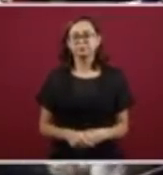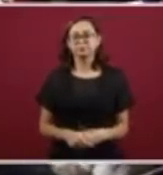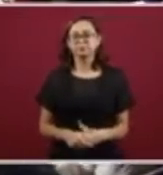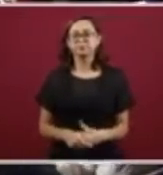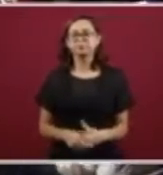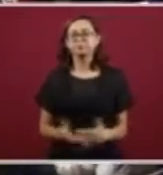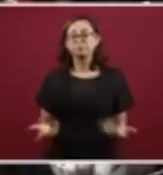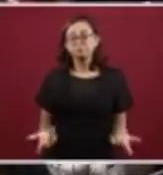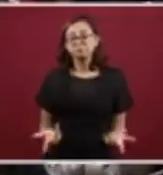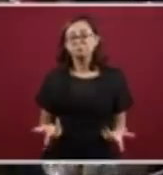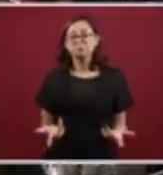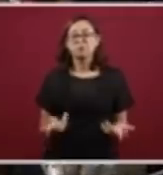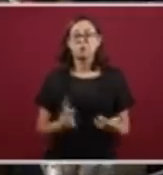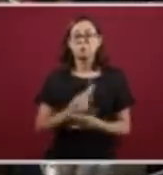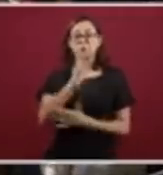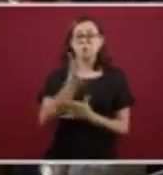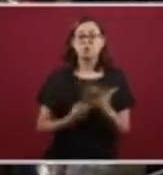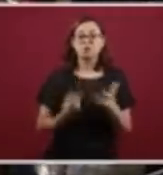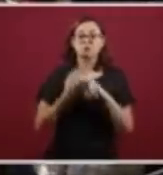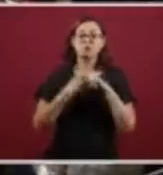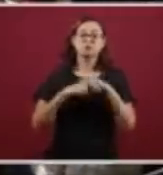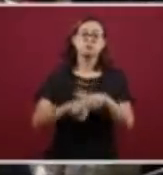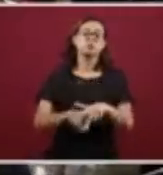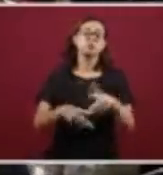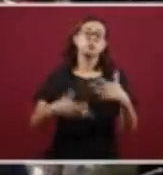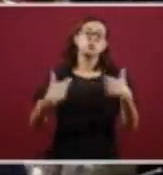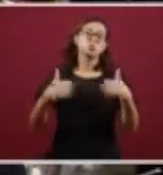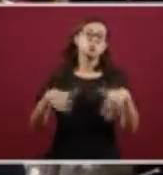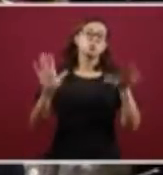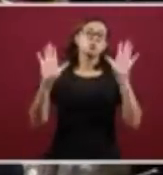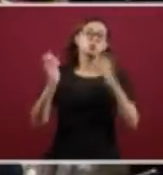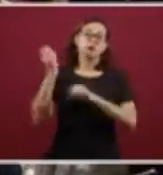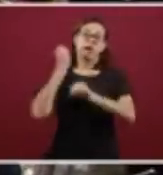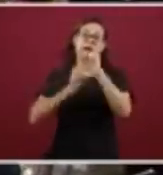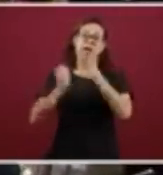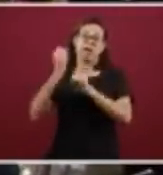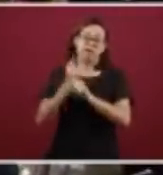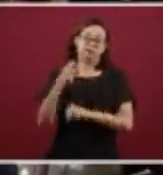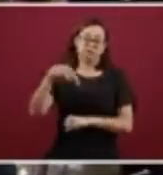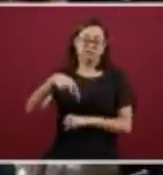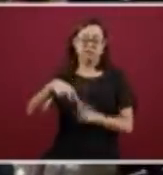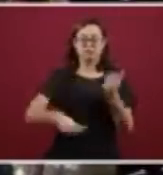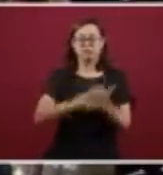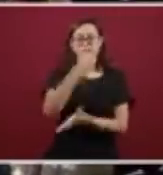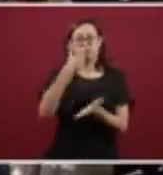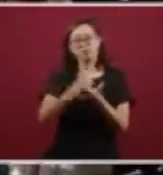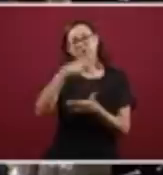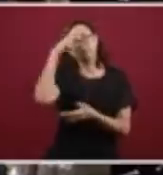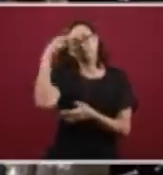este programa pues inició hace muchos años aquí en la Ciudad de México,